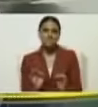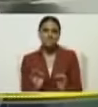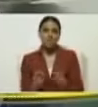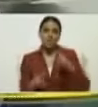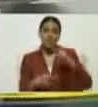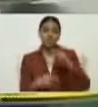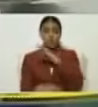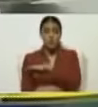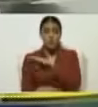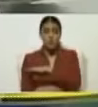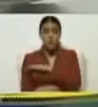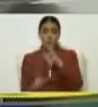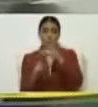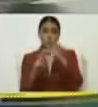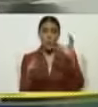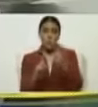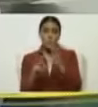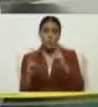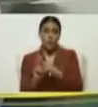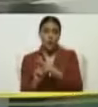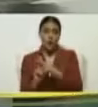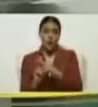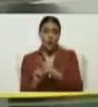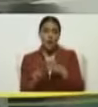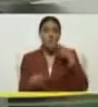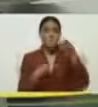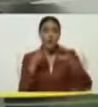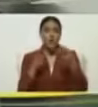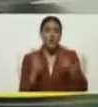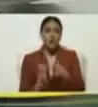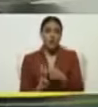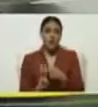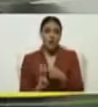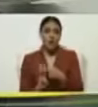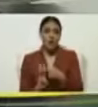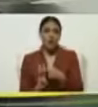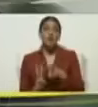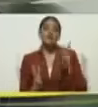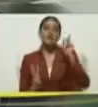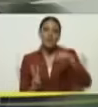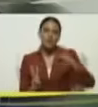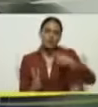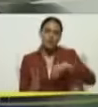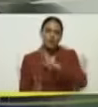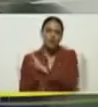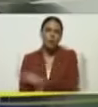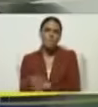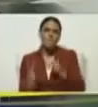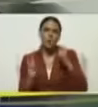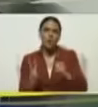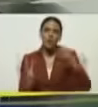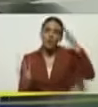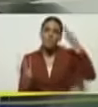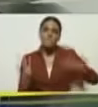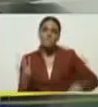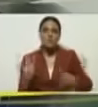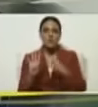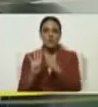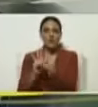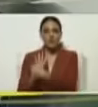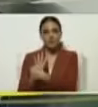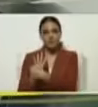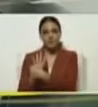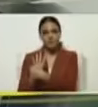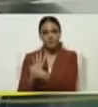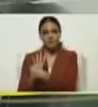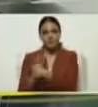social, cultural, política y somos un poder militar.